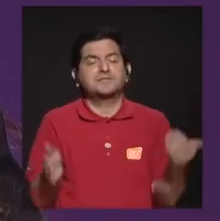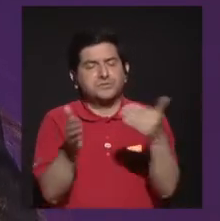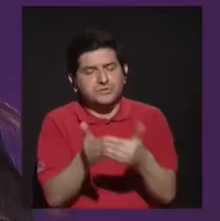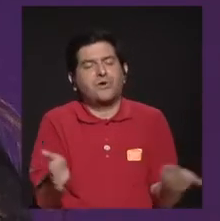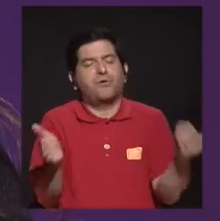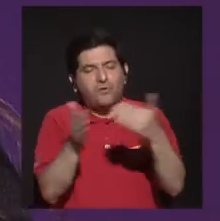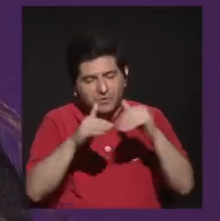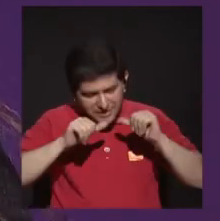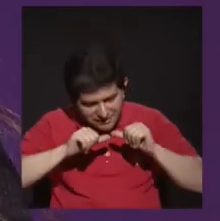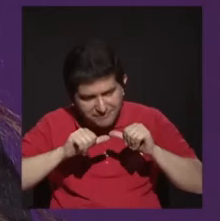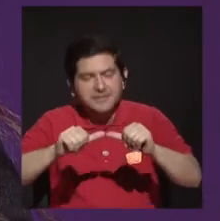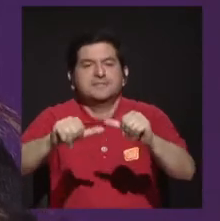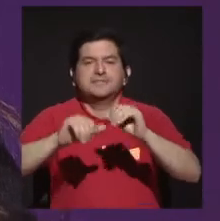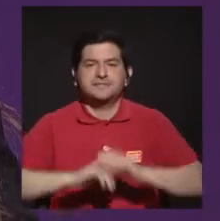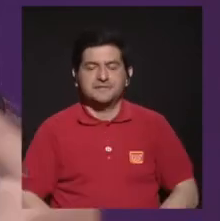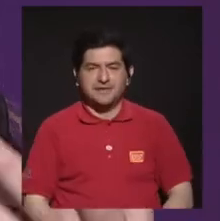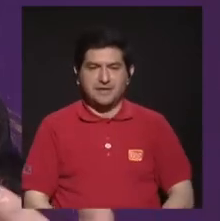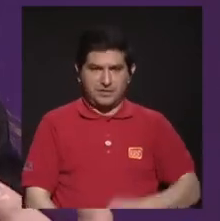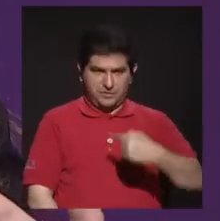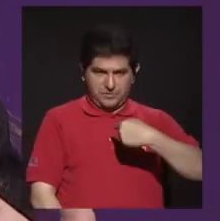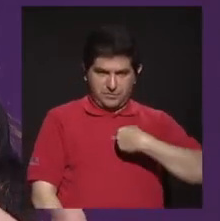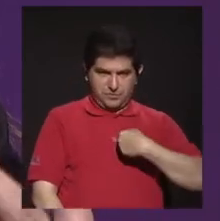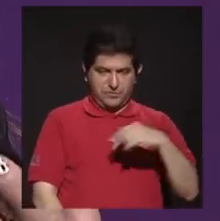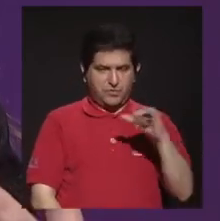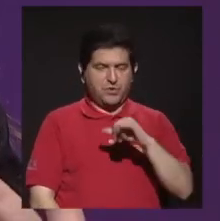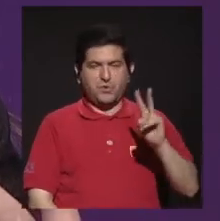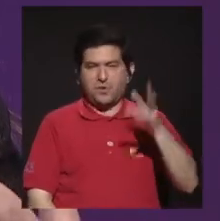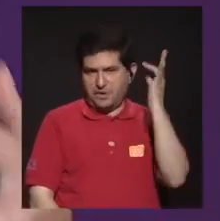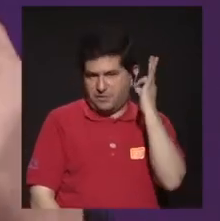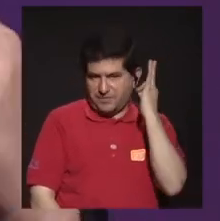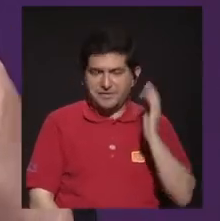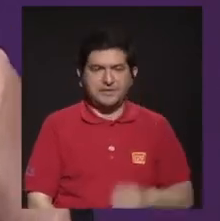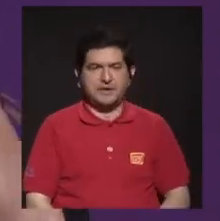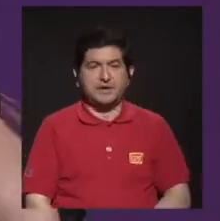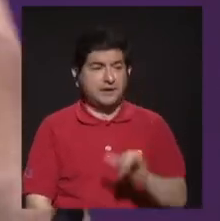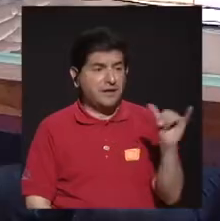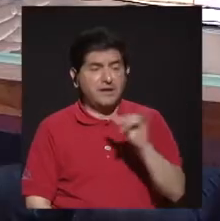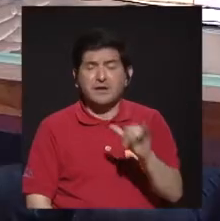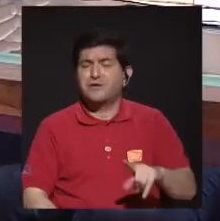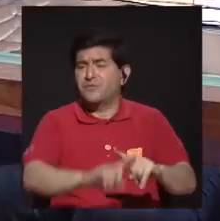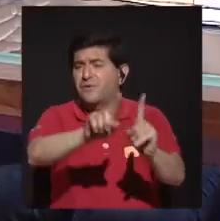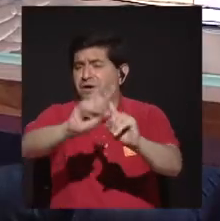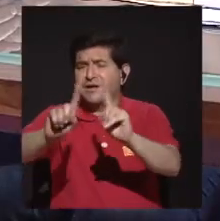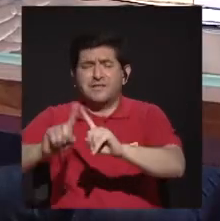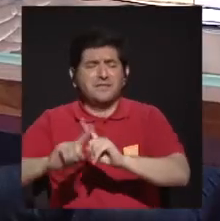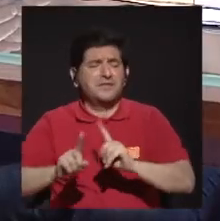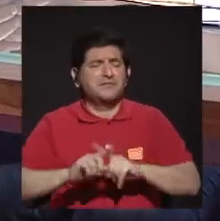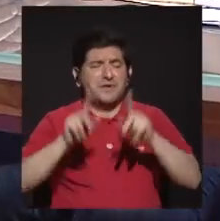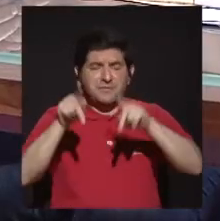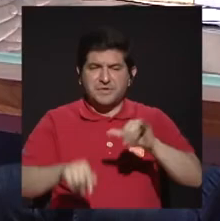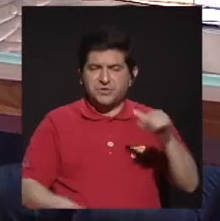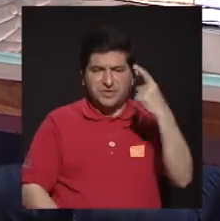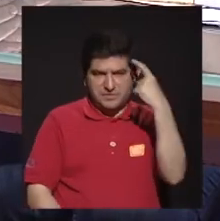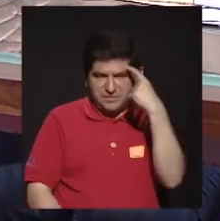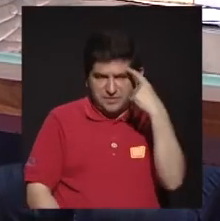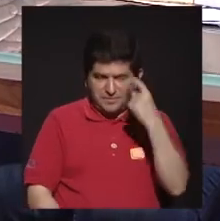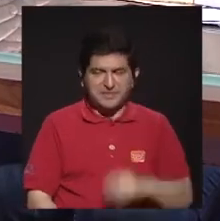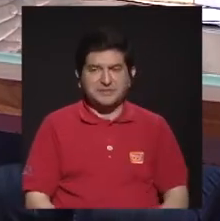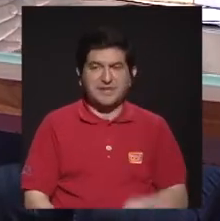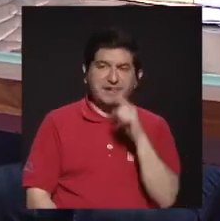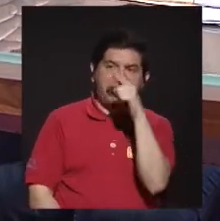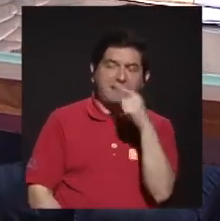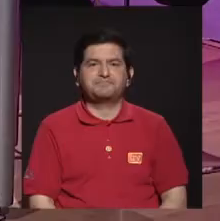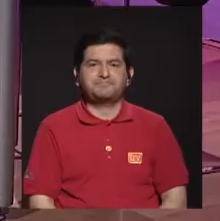vez de nuevo, tanto como mío, como mis compañeras, como también de muchas que comparten mi pensamiento adentro,